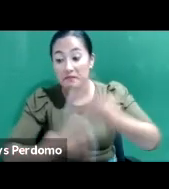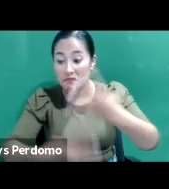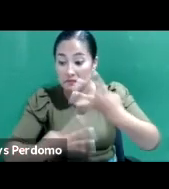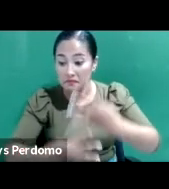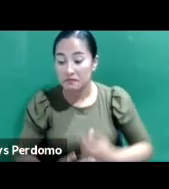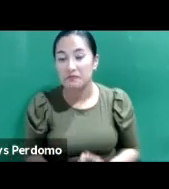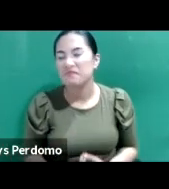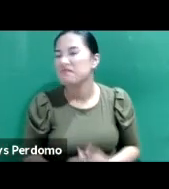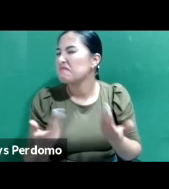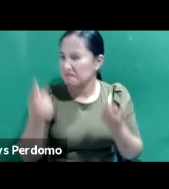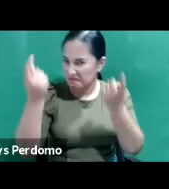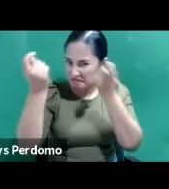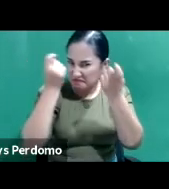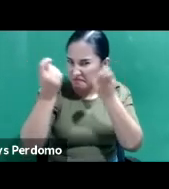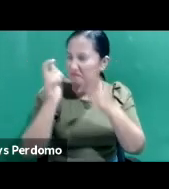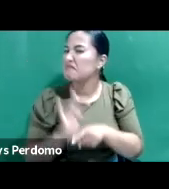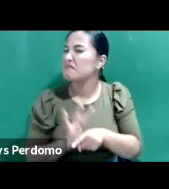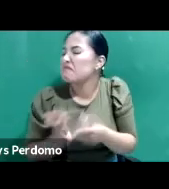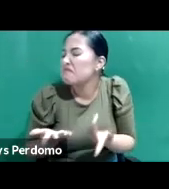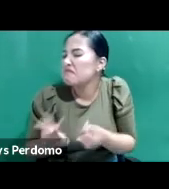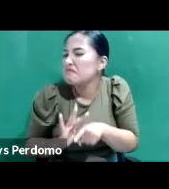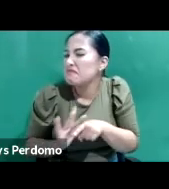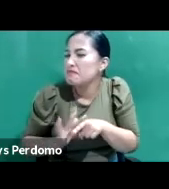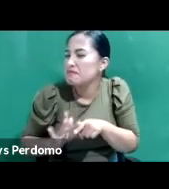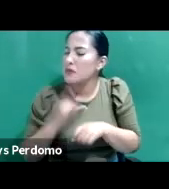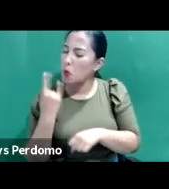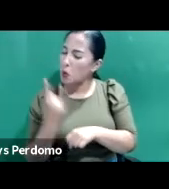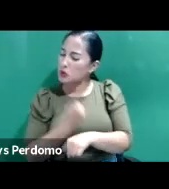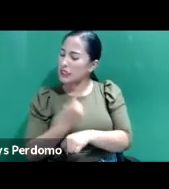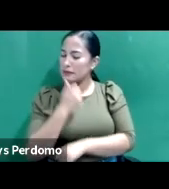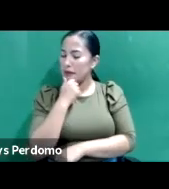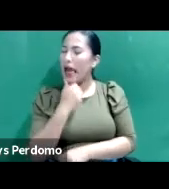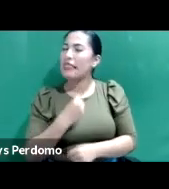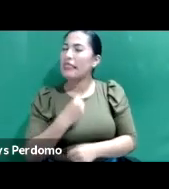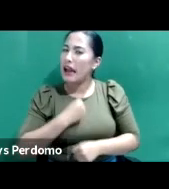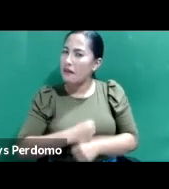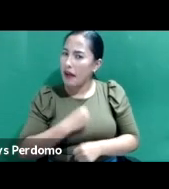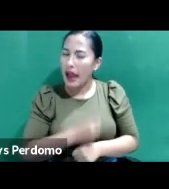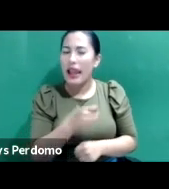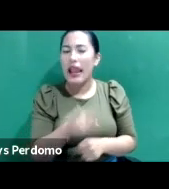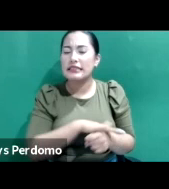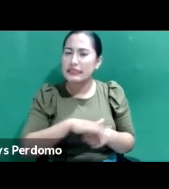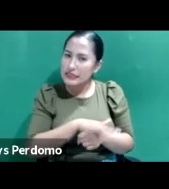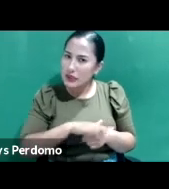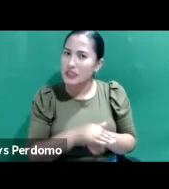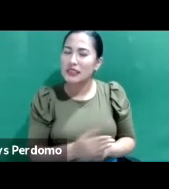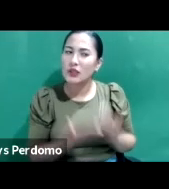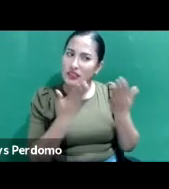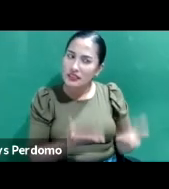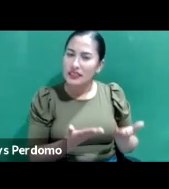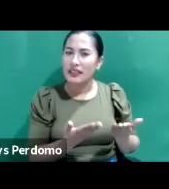¿Qué estrategias utilizarían para trabajar la dificultad o la situación, digamos,